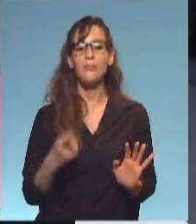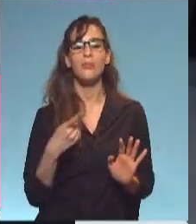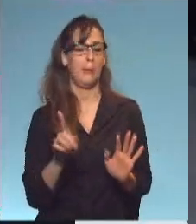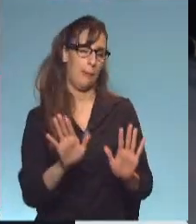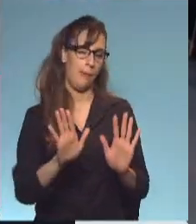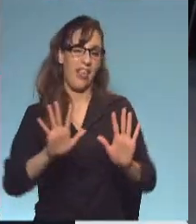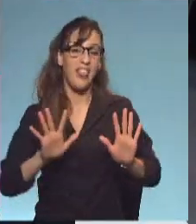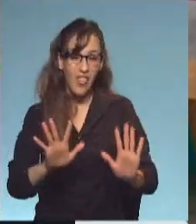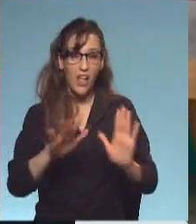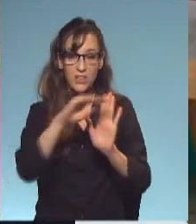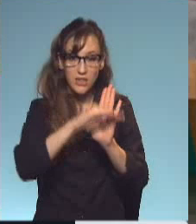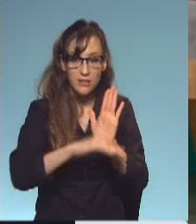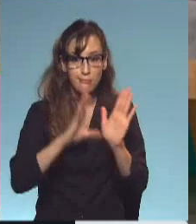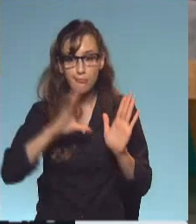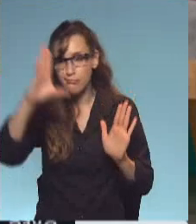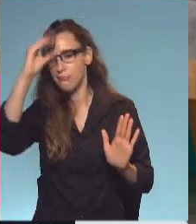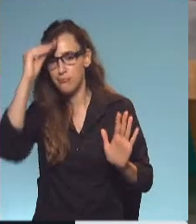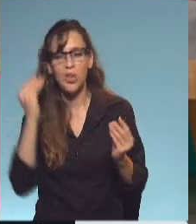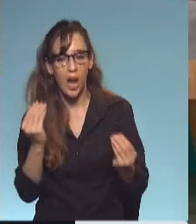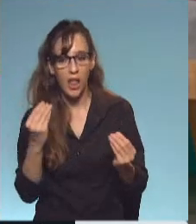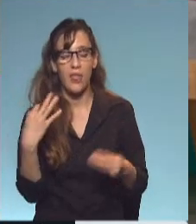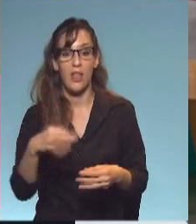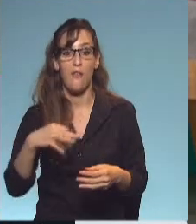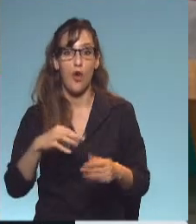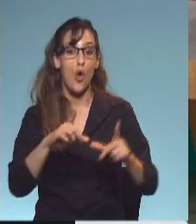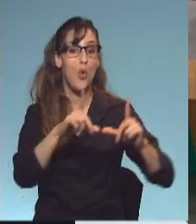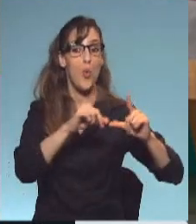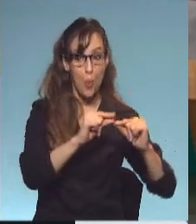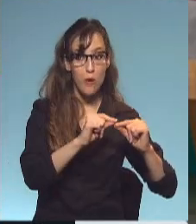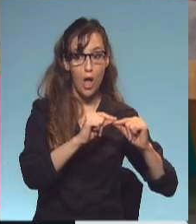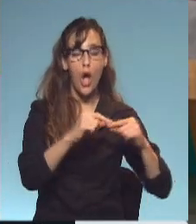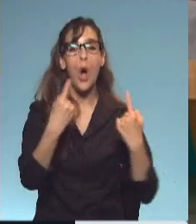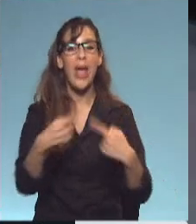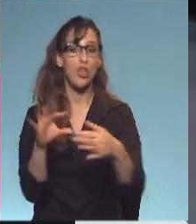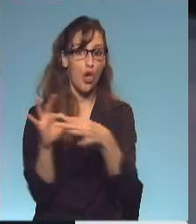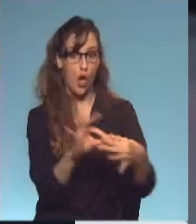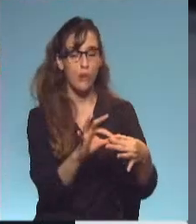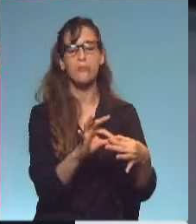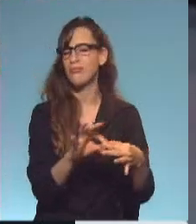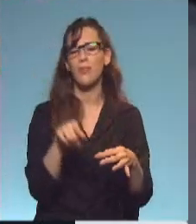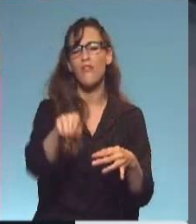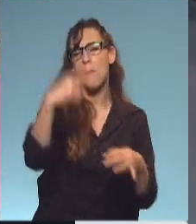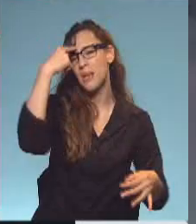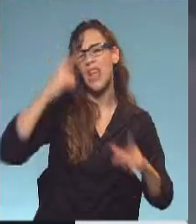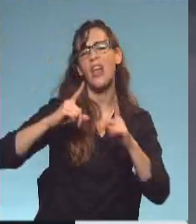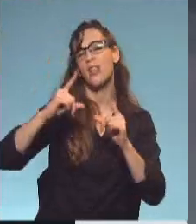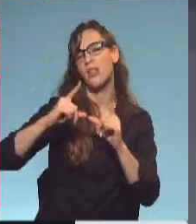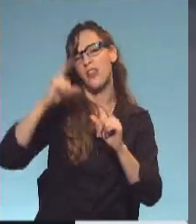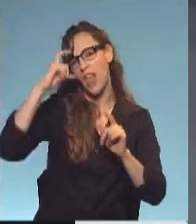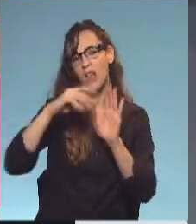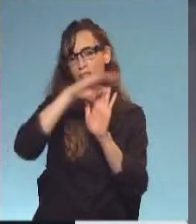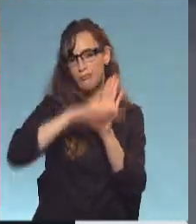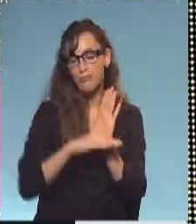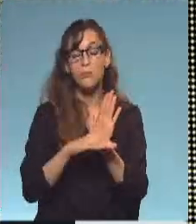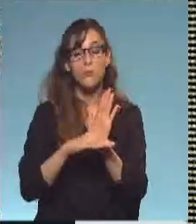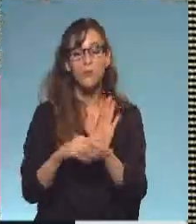10 primeros, tengo que asignarle a cada número un objeto. Un objeto, pero eso no es tan difícil. Memoricen 10 por fuerza bruta. Pero pará, pero una cosa más,